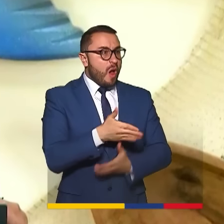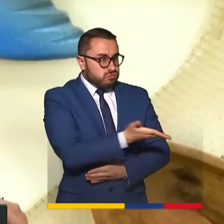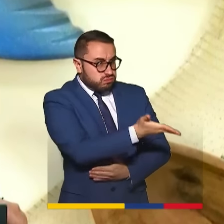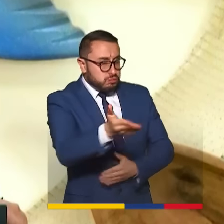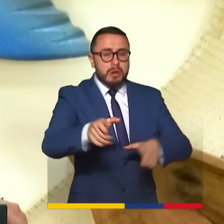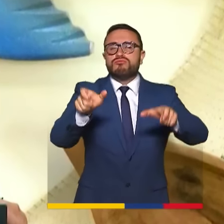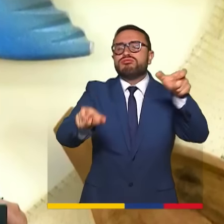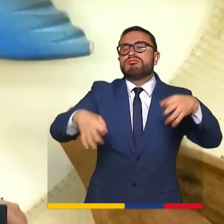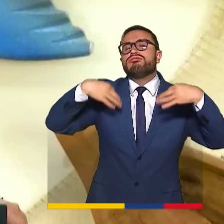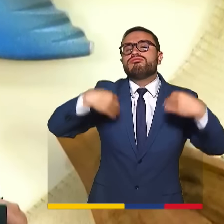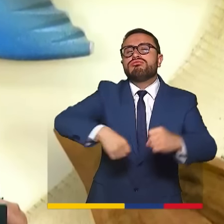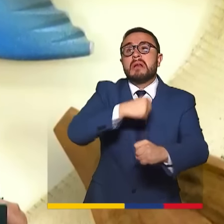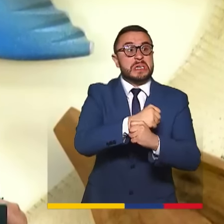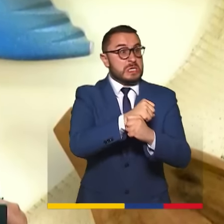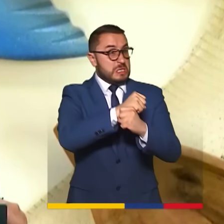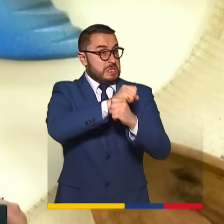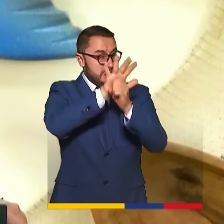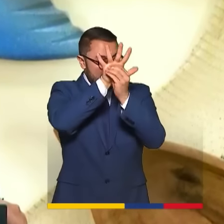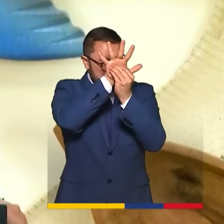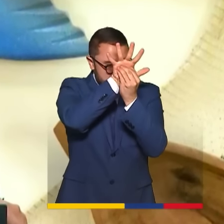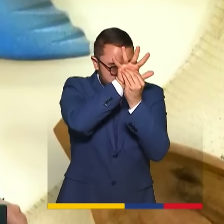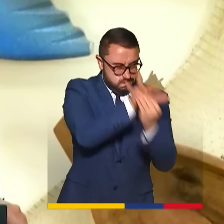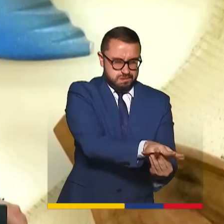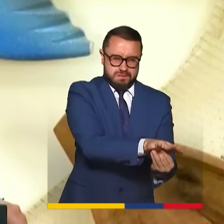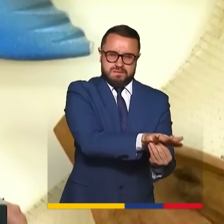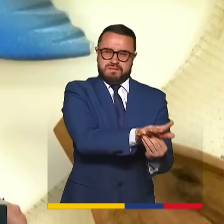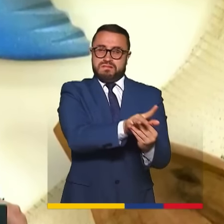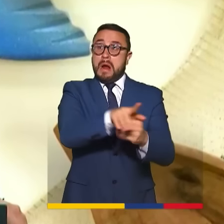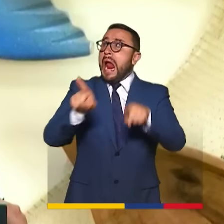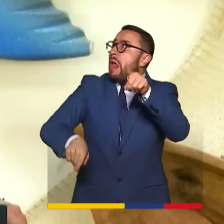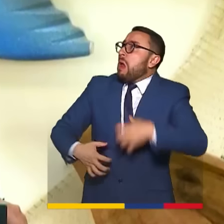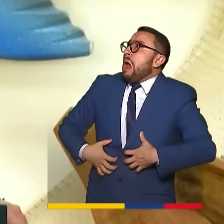muerte, a la represión generalizada,